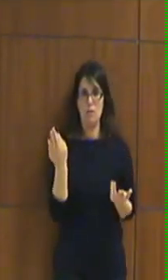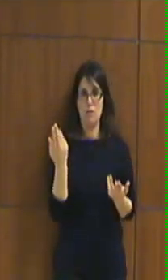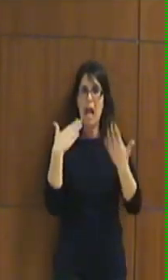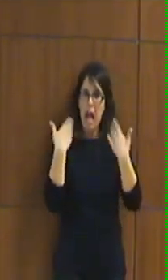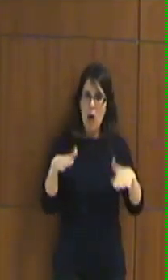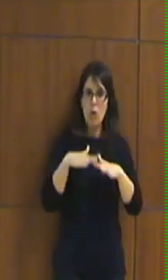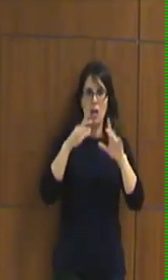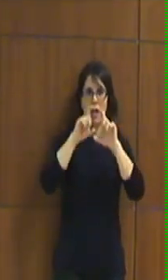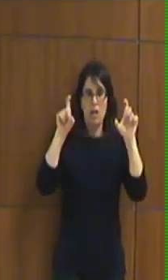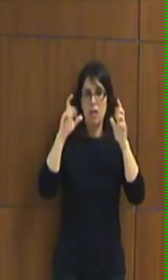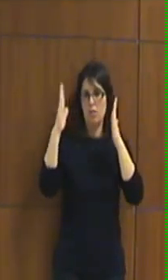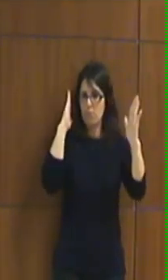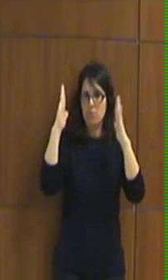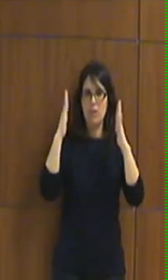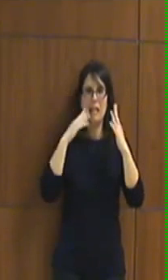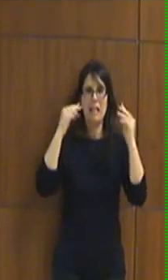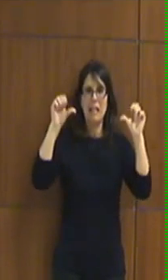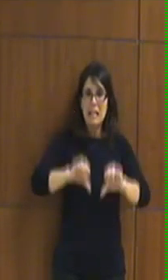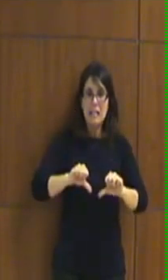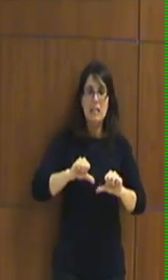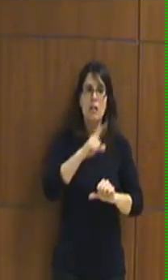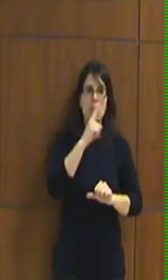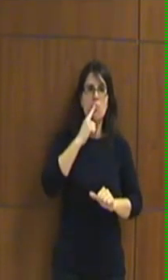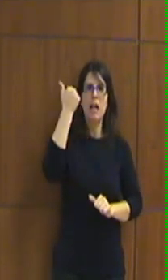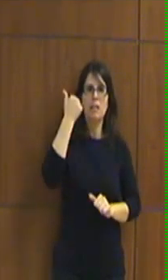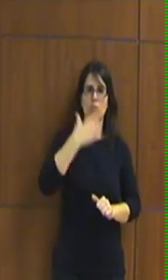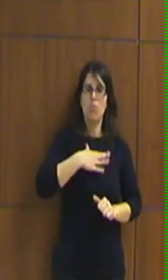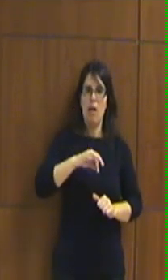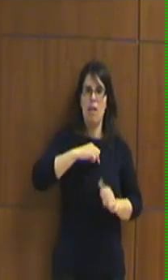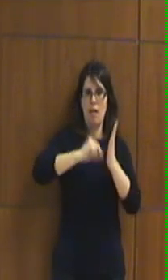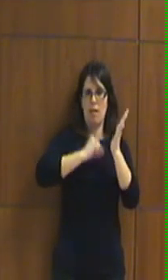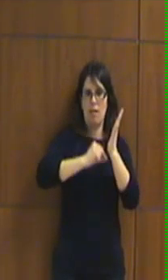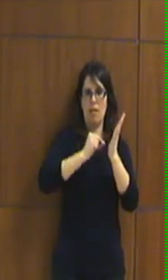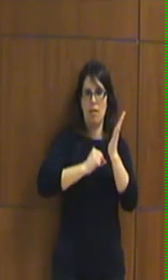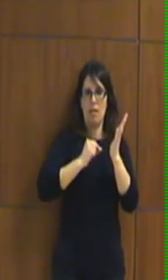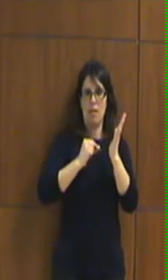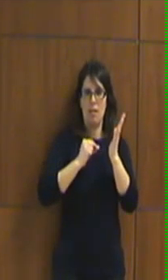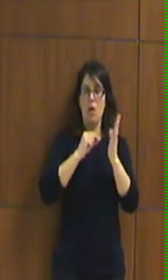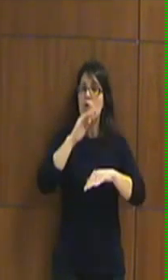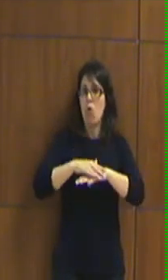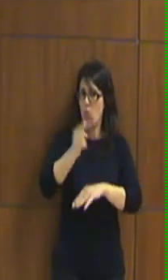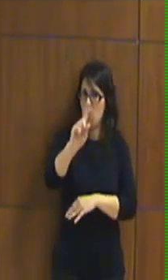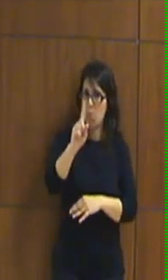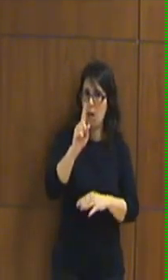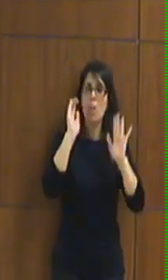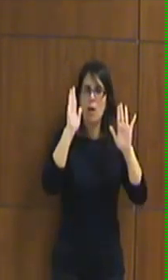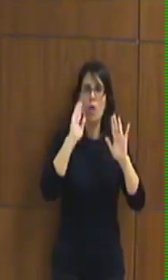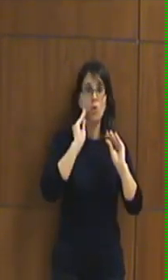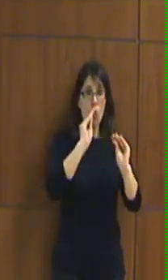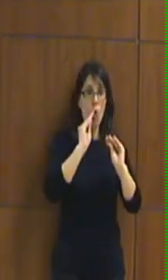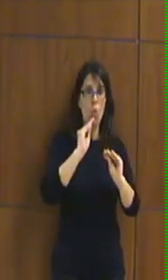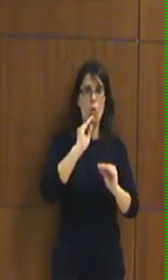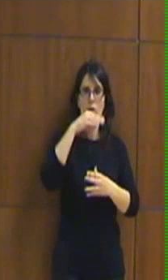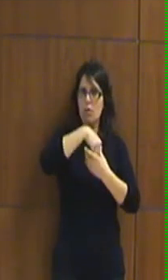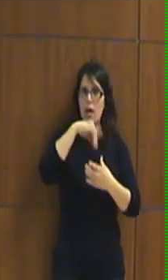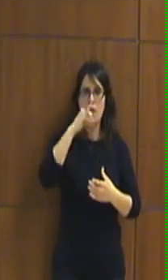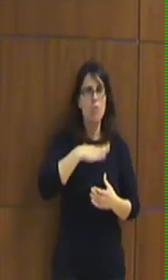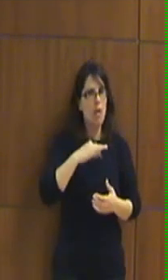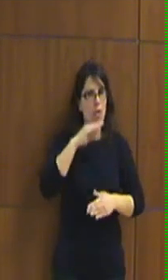crisis. Y no lo cumple. No lo cumple, pero tiene un arma en su mano poderosísima para